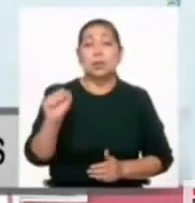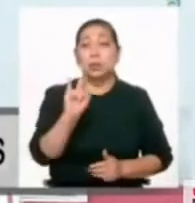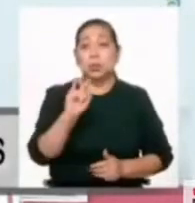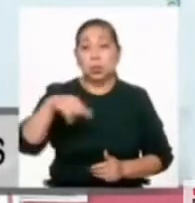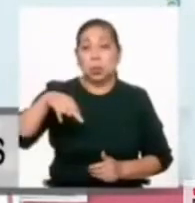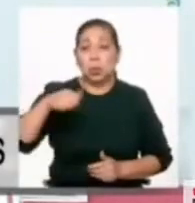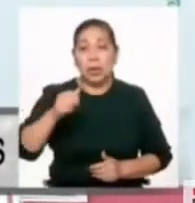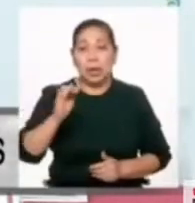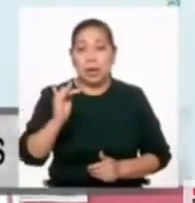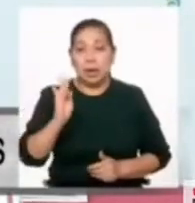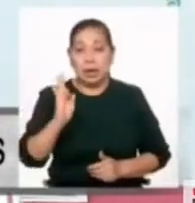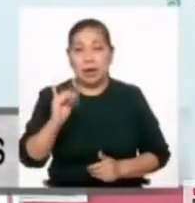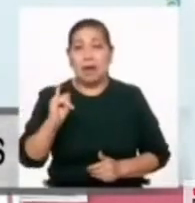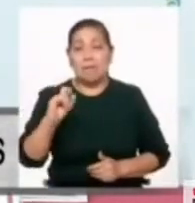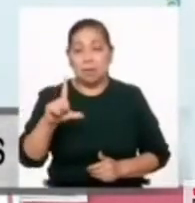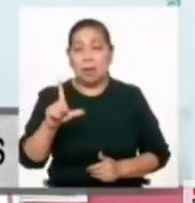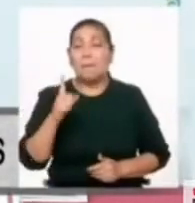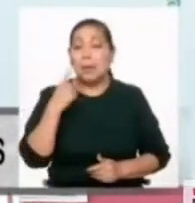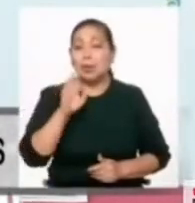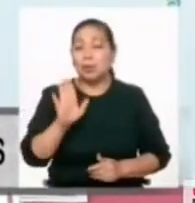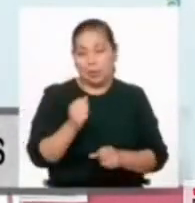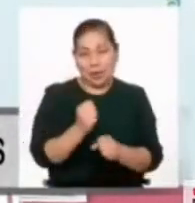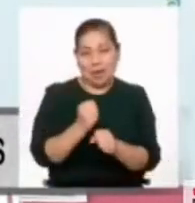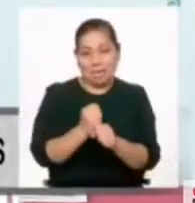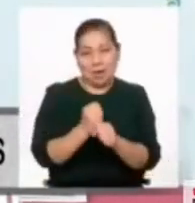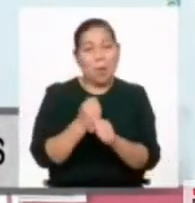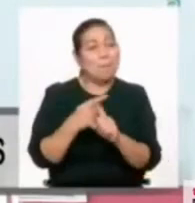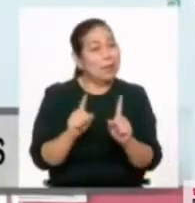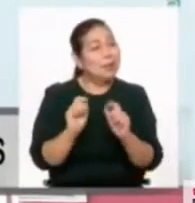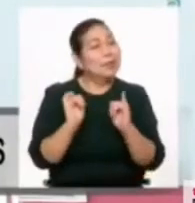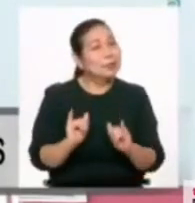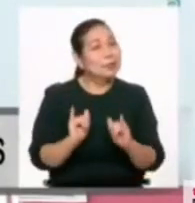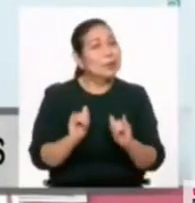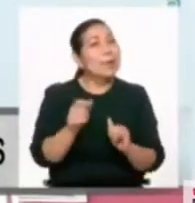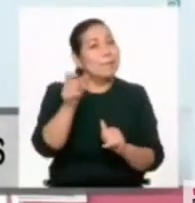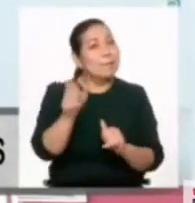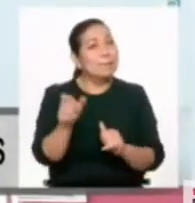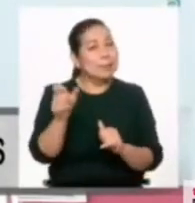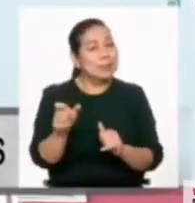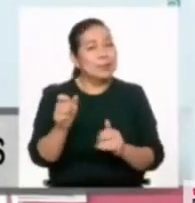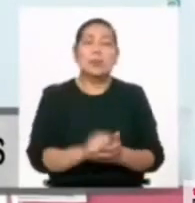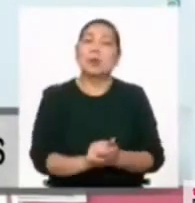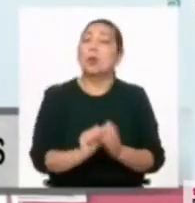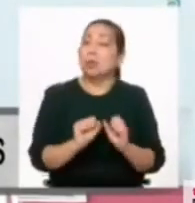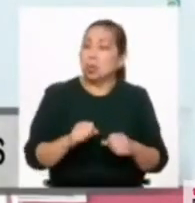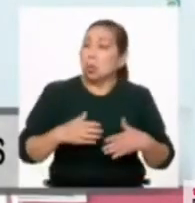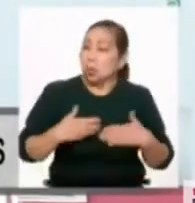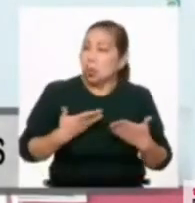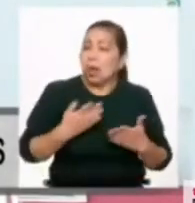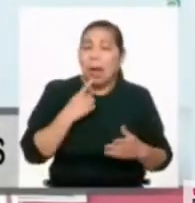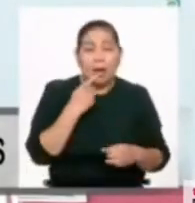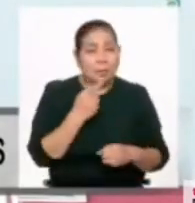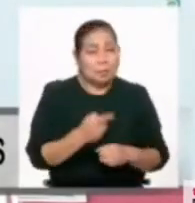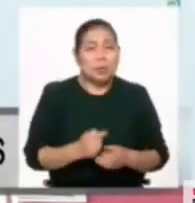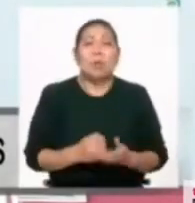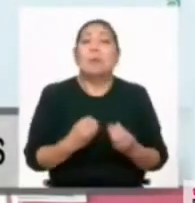Sunafil, ¿no? Para que precisar sus facultades, evitar que estas personas puedan cometer